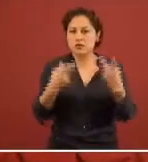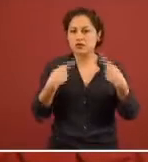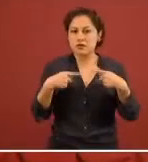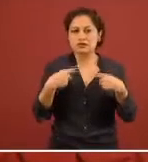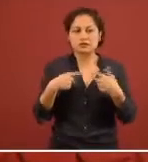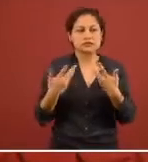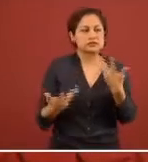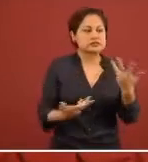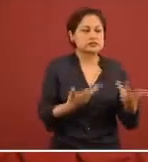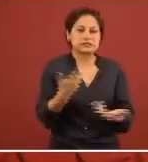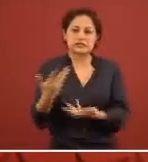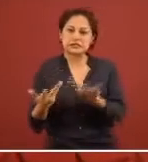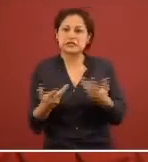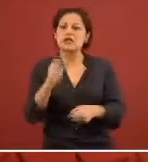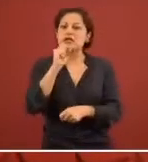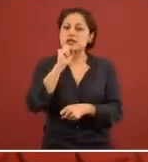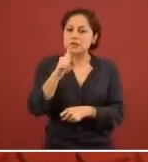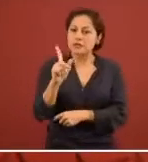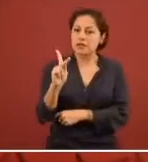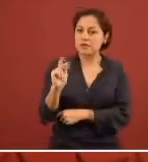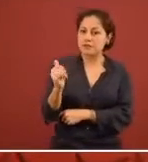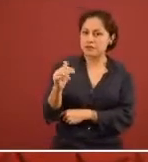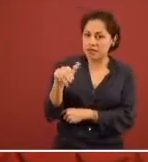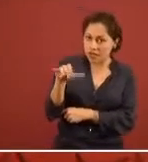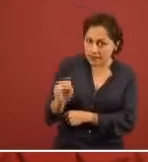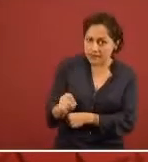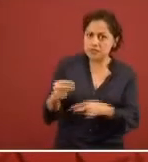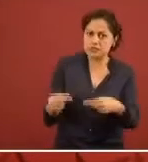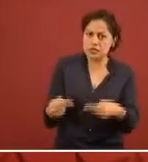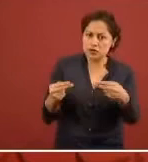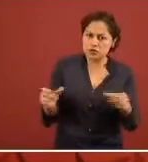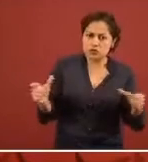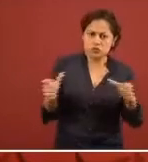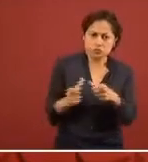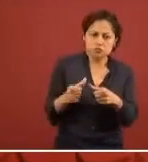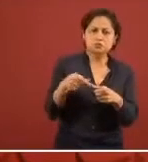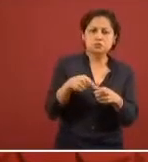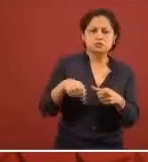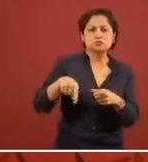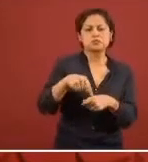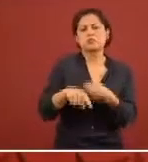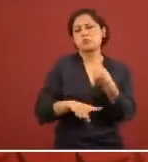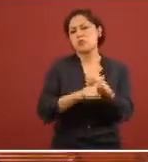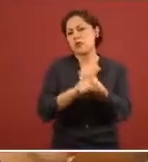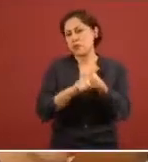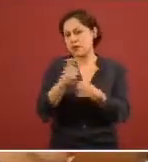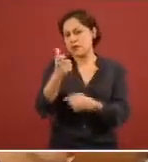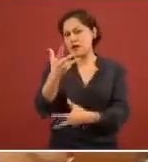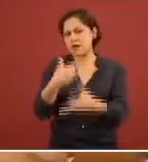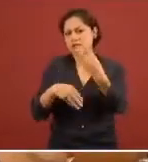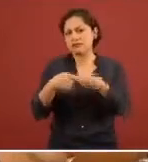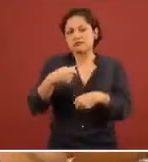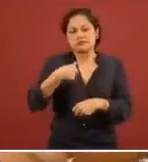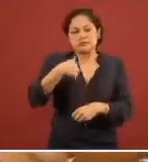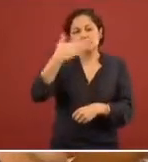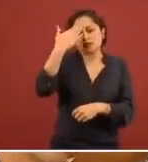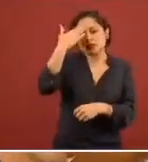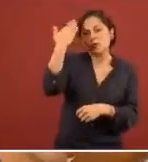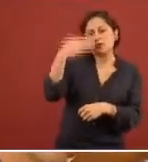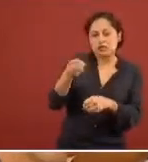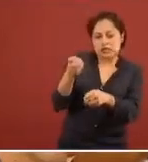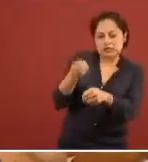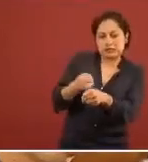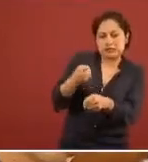afectados, obviamente pequeños empresarios como las tienditas. Más allá de que entiendo que no sea un artículo de primera